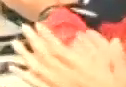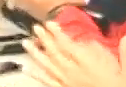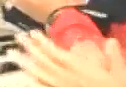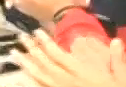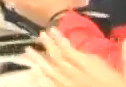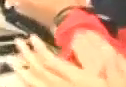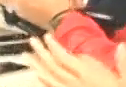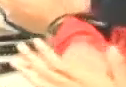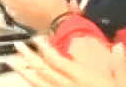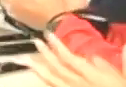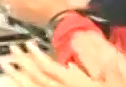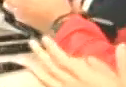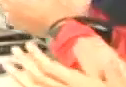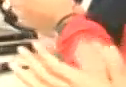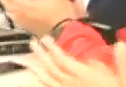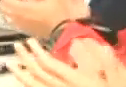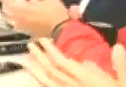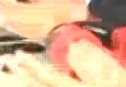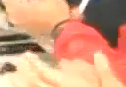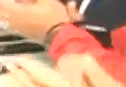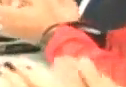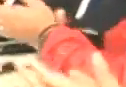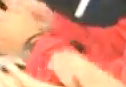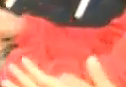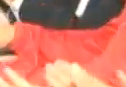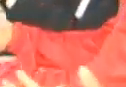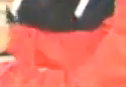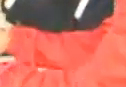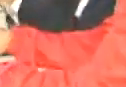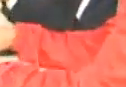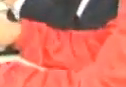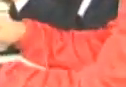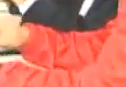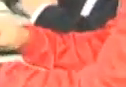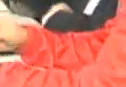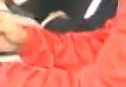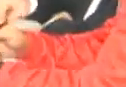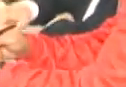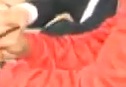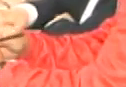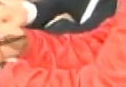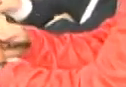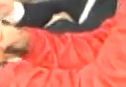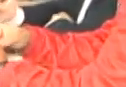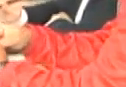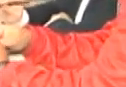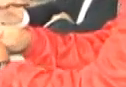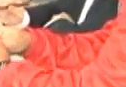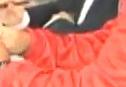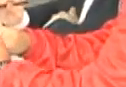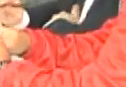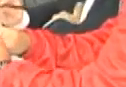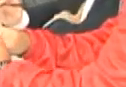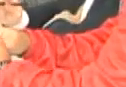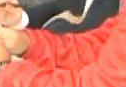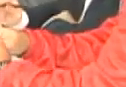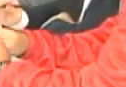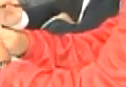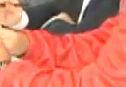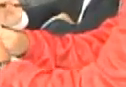nueve días pues se aceptan regalos anticipados pues